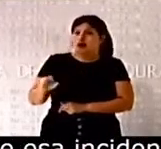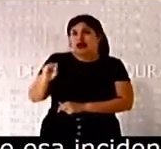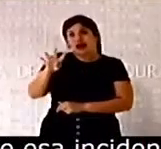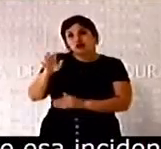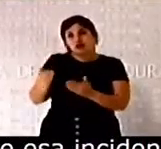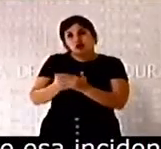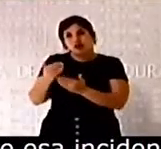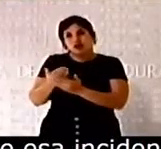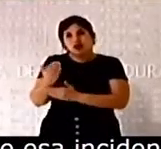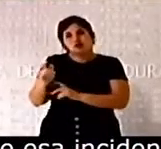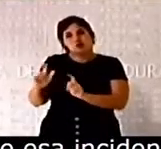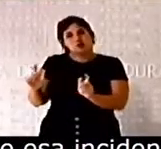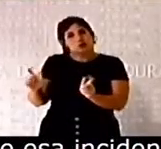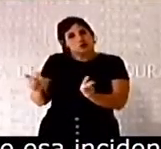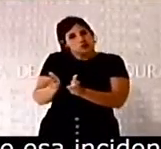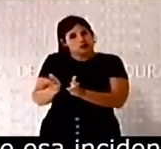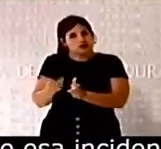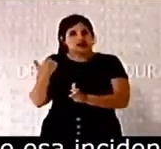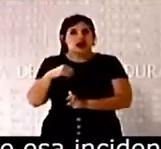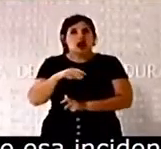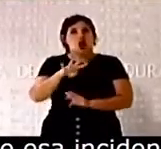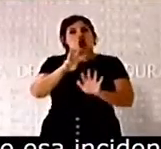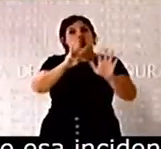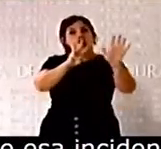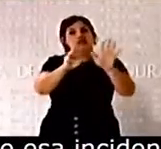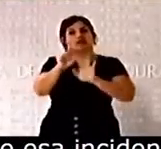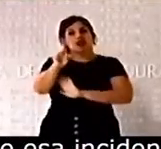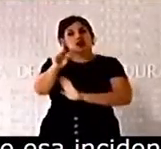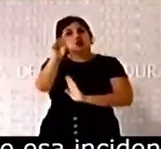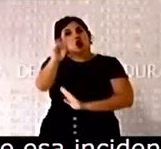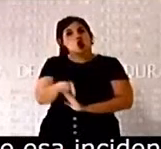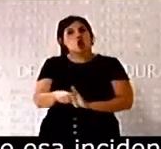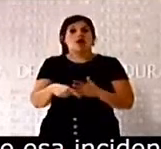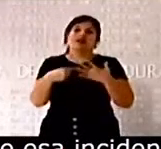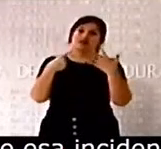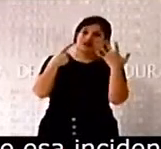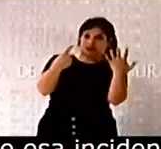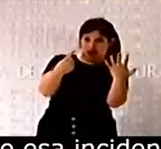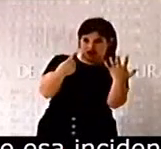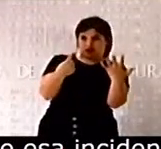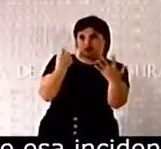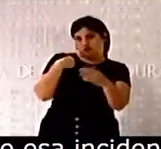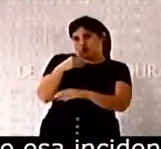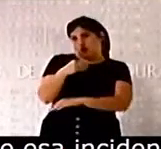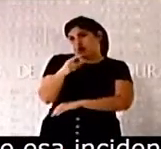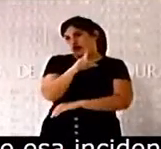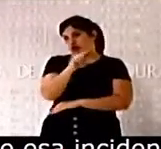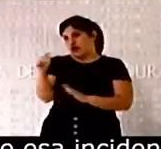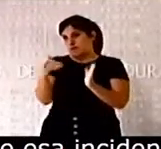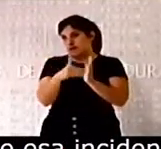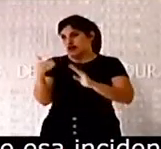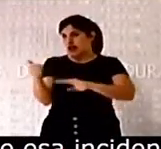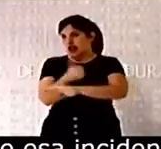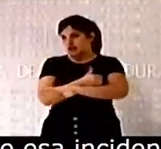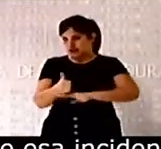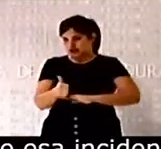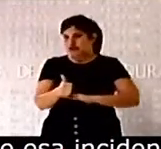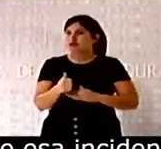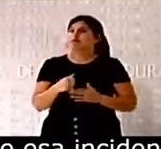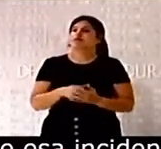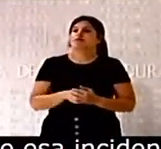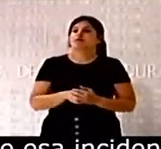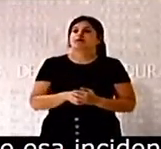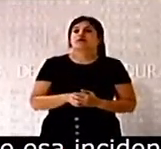ayer. Estamos en 81,6 casos, en 81,7 casos por cada 100.000 habitantes, frente